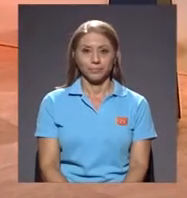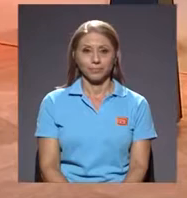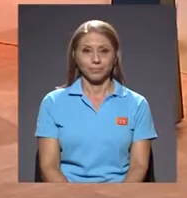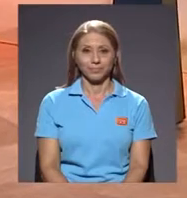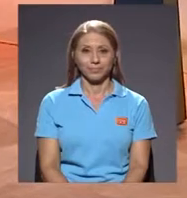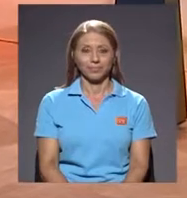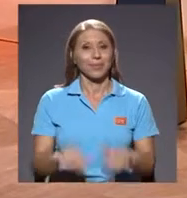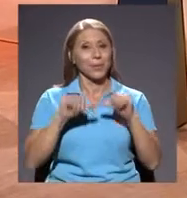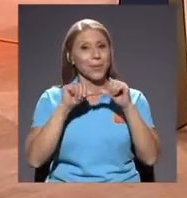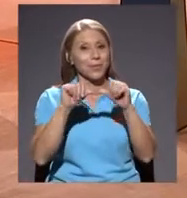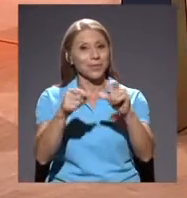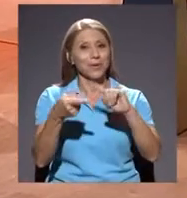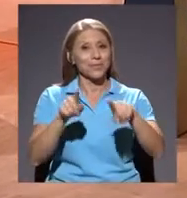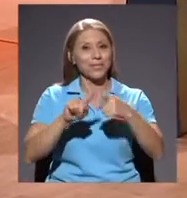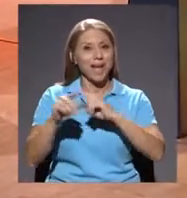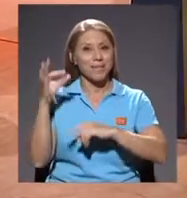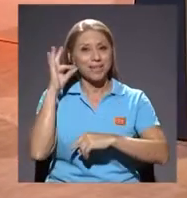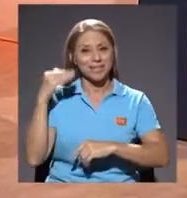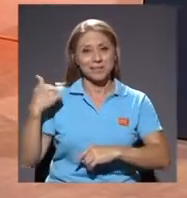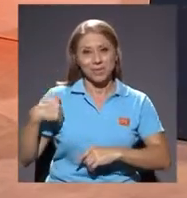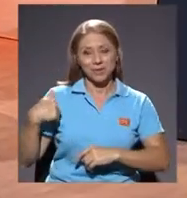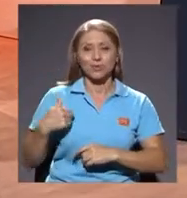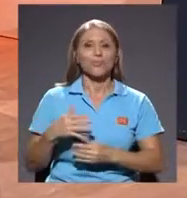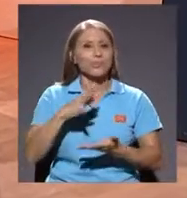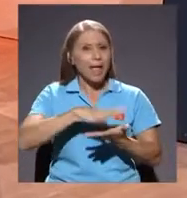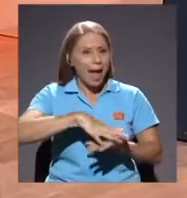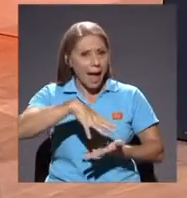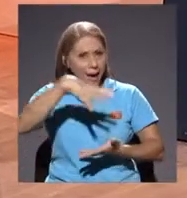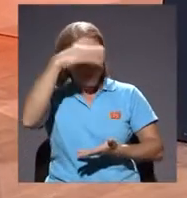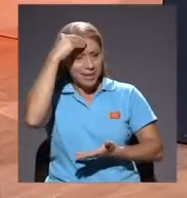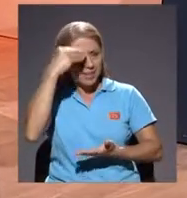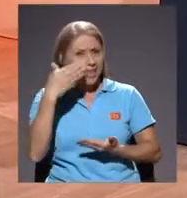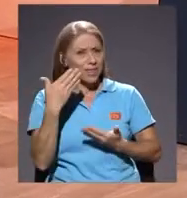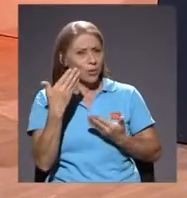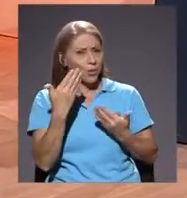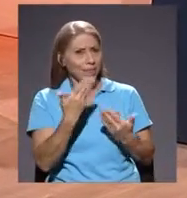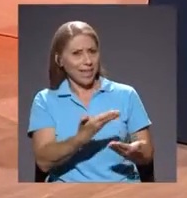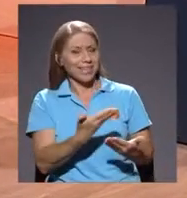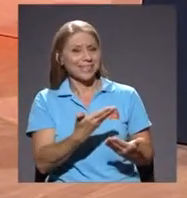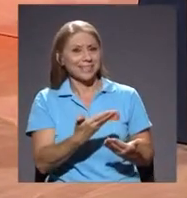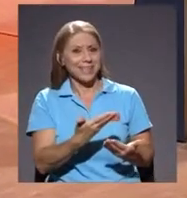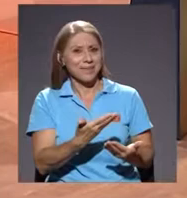y continuamos amigas y amigos aprendiendo de éste